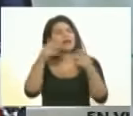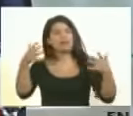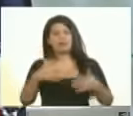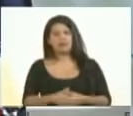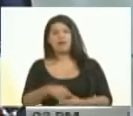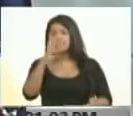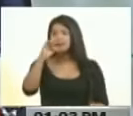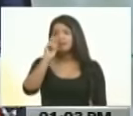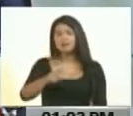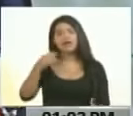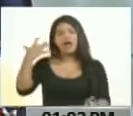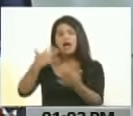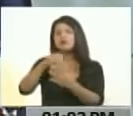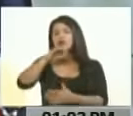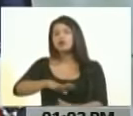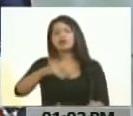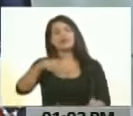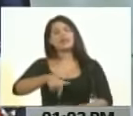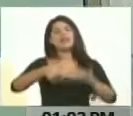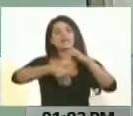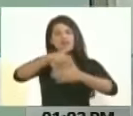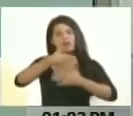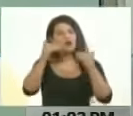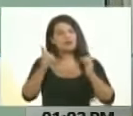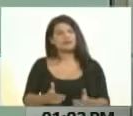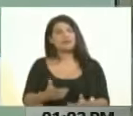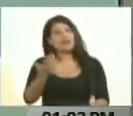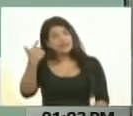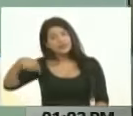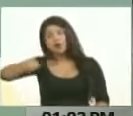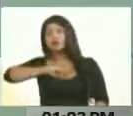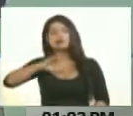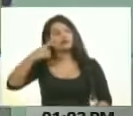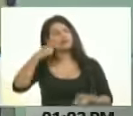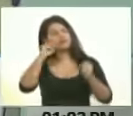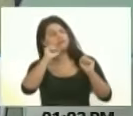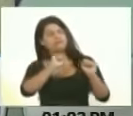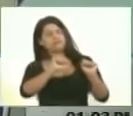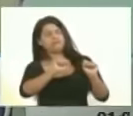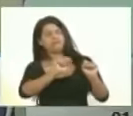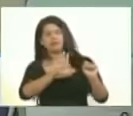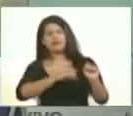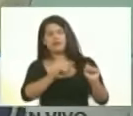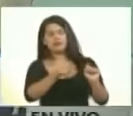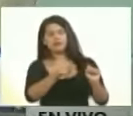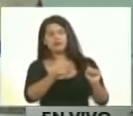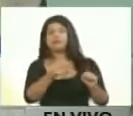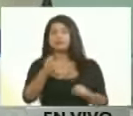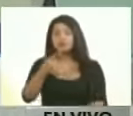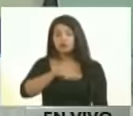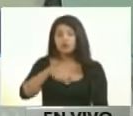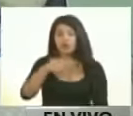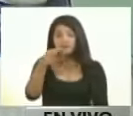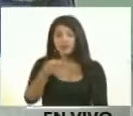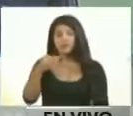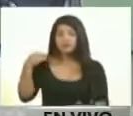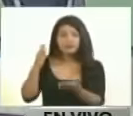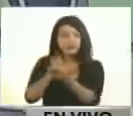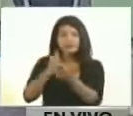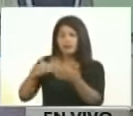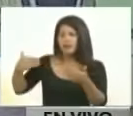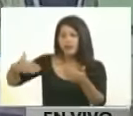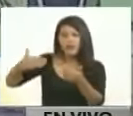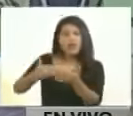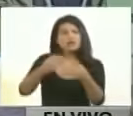el legado histórico de nuestros libertadores. Eso es lo que ha levantado estas campañas. Es realmente, nosotros cada minuto del día